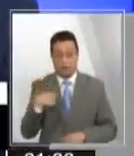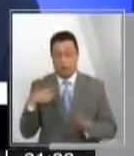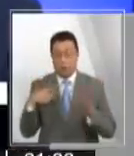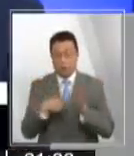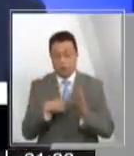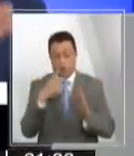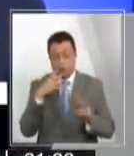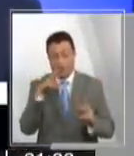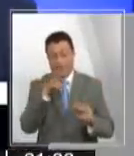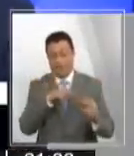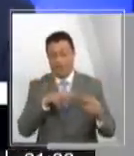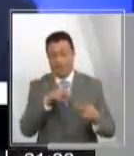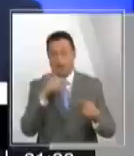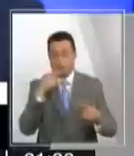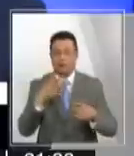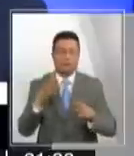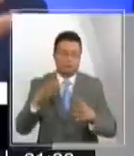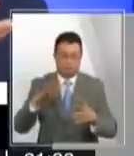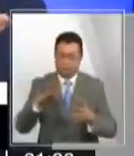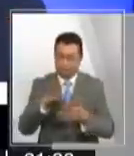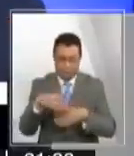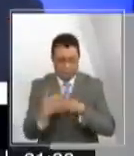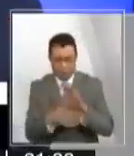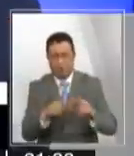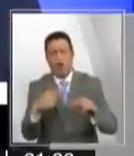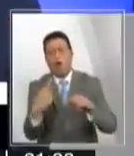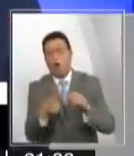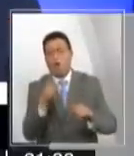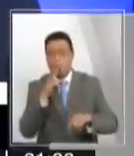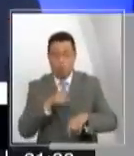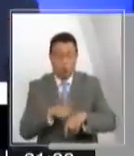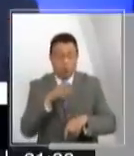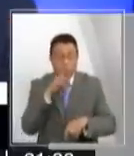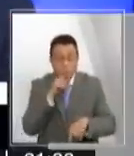vista, de manera desprolija, con una solución de último minuto, que insisto,